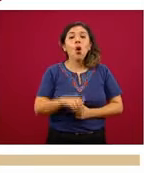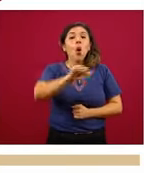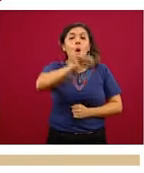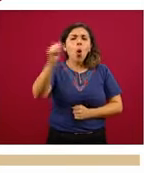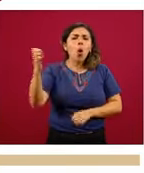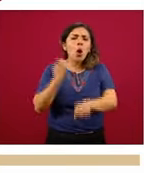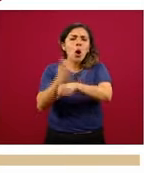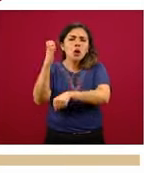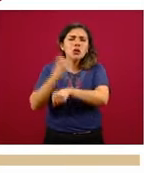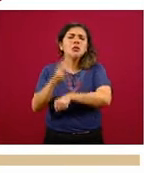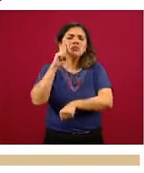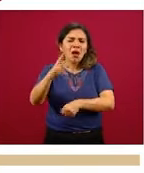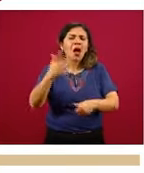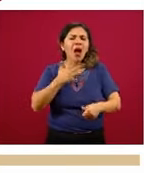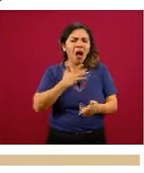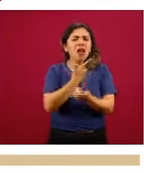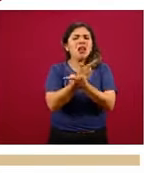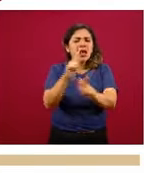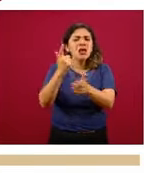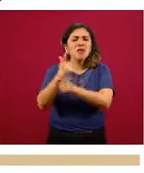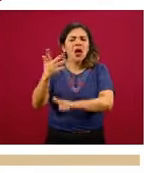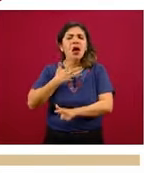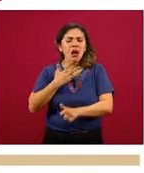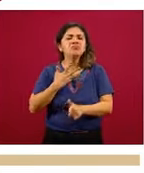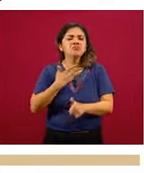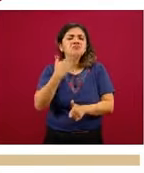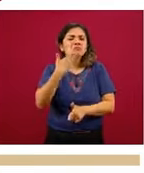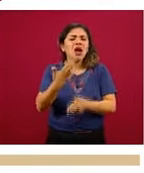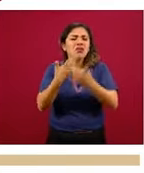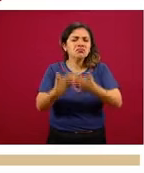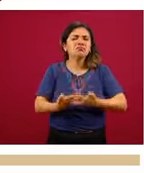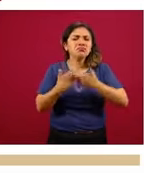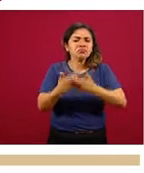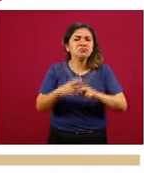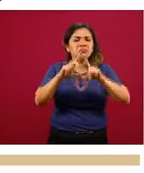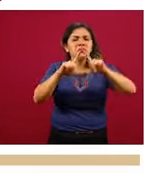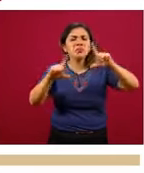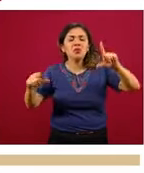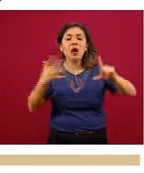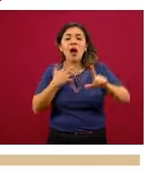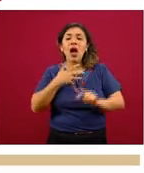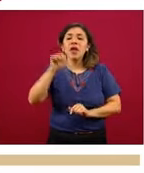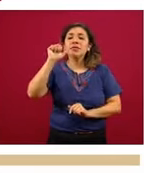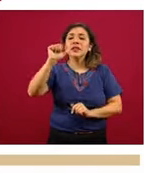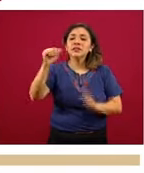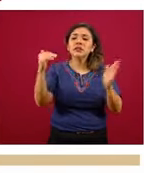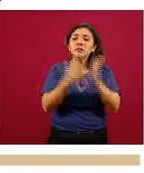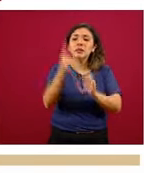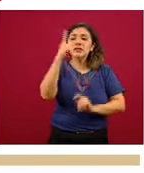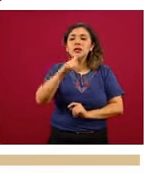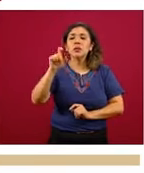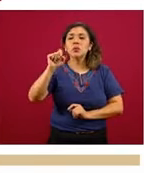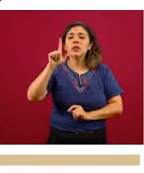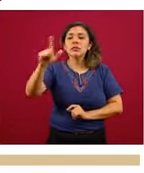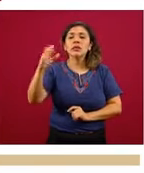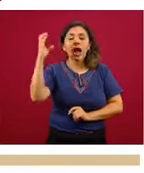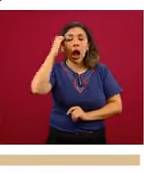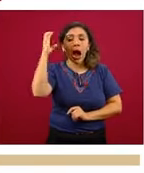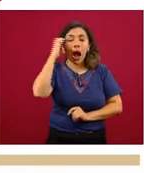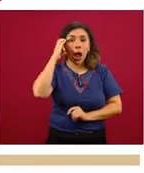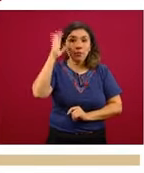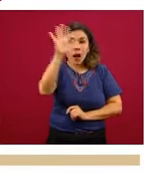que tienen una disponibilidad bastante importante. De hecho, son 16,127 camas a